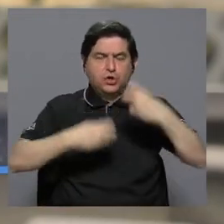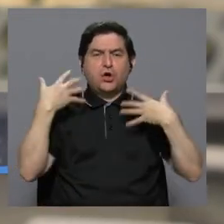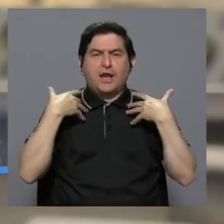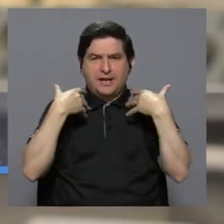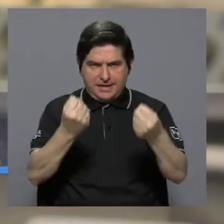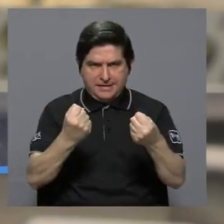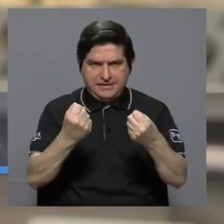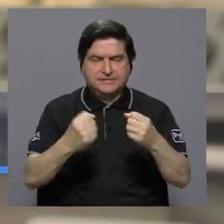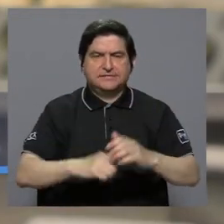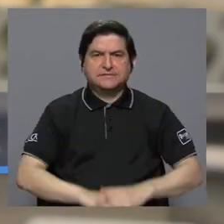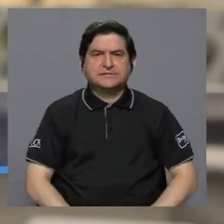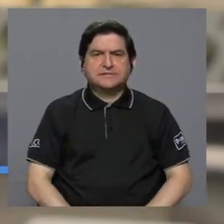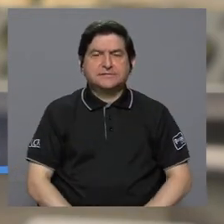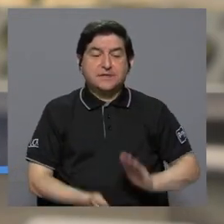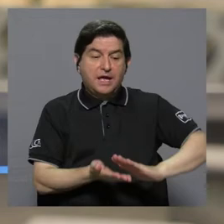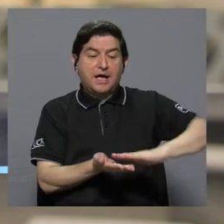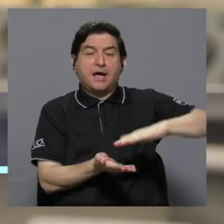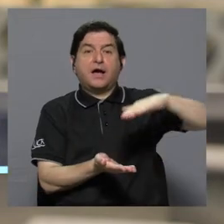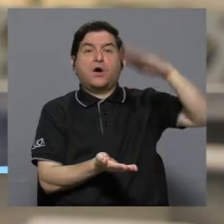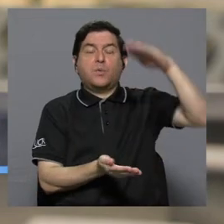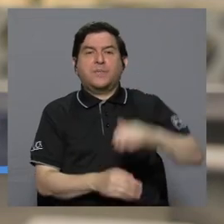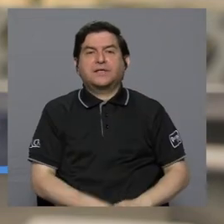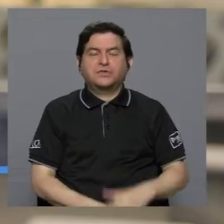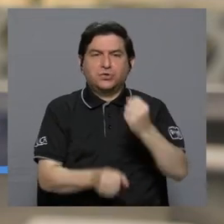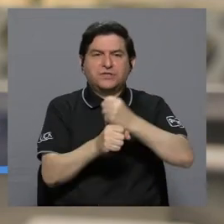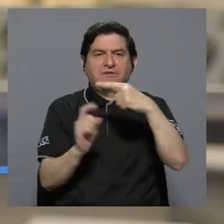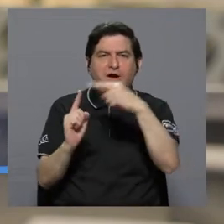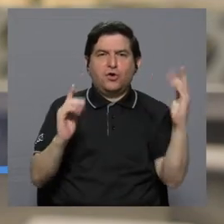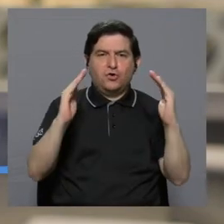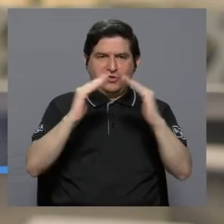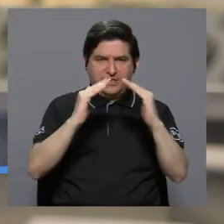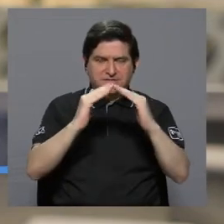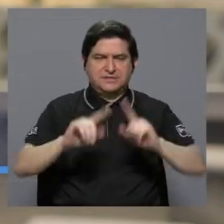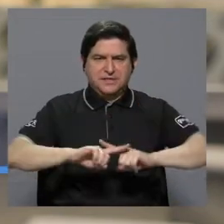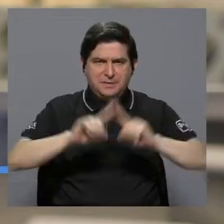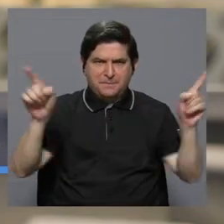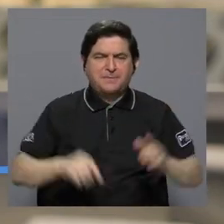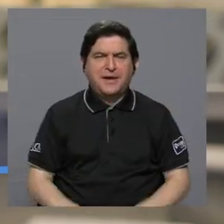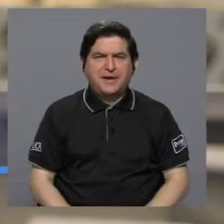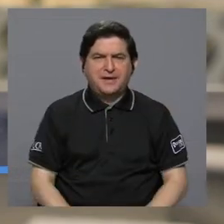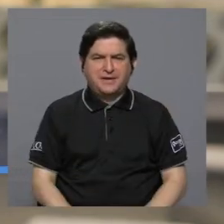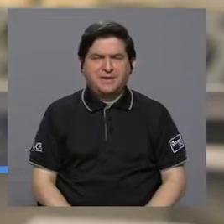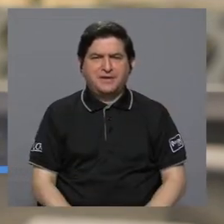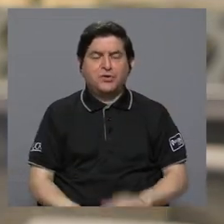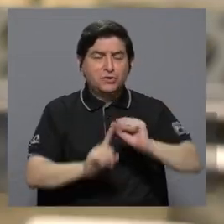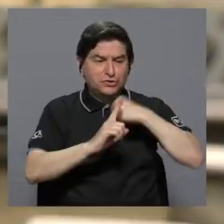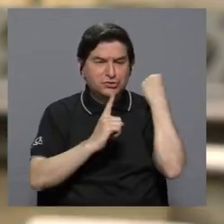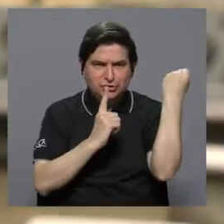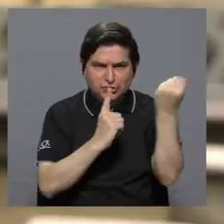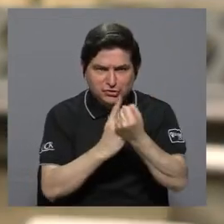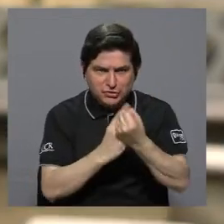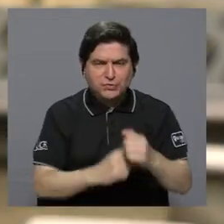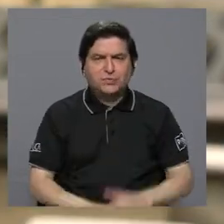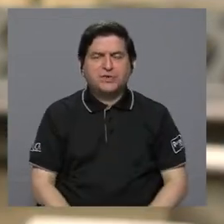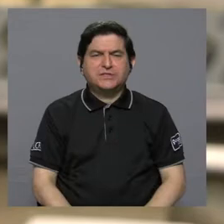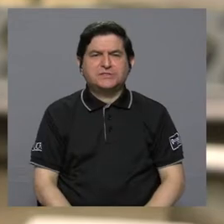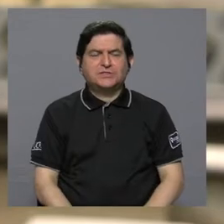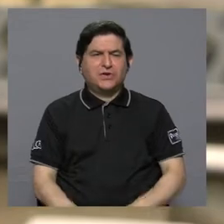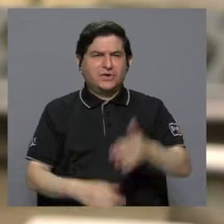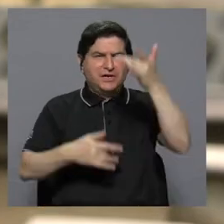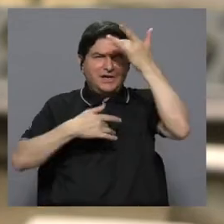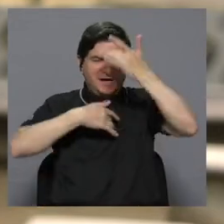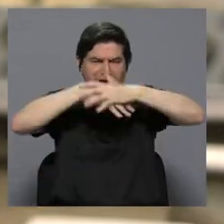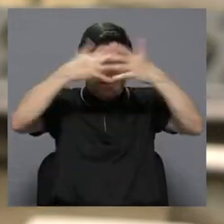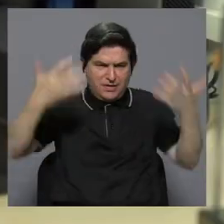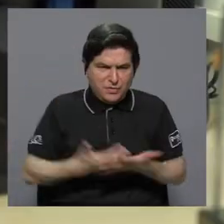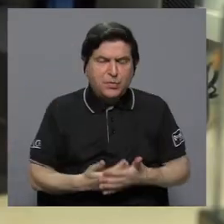sanitaria, hay un aumento en el teletrabajo. Sin embargo, conforme la situación de la pandemia empieza